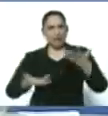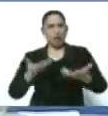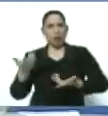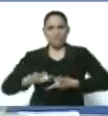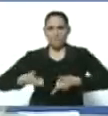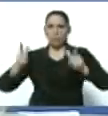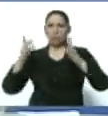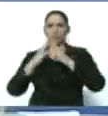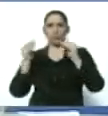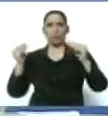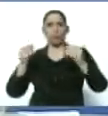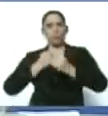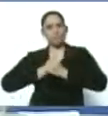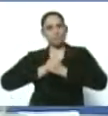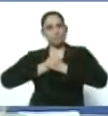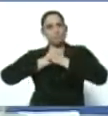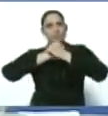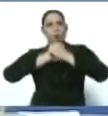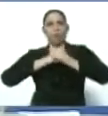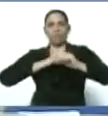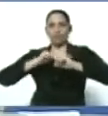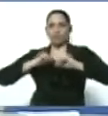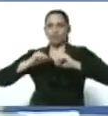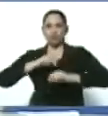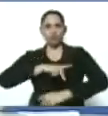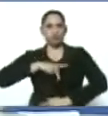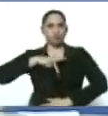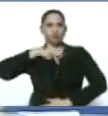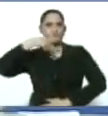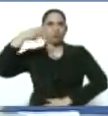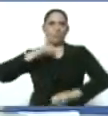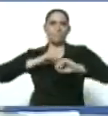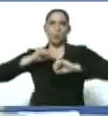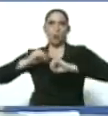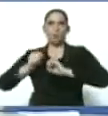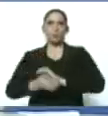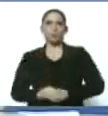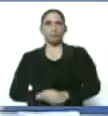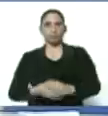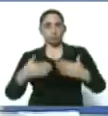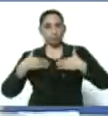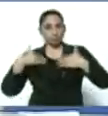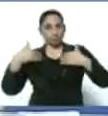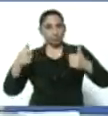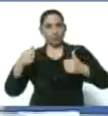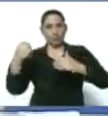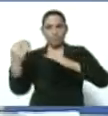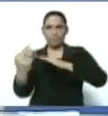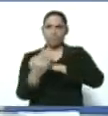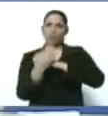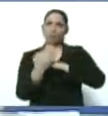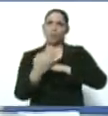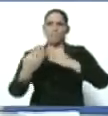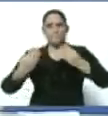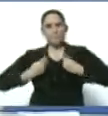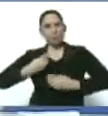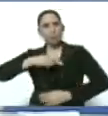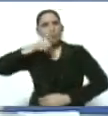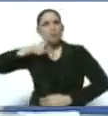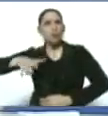todo. El amor que nos mueve, la pasión que nos mueve por la salud, por la protección, por la vida de nuestro